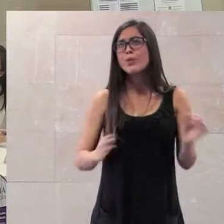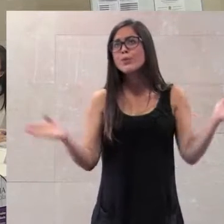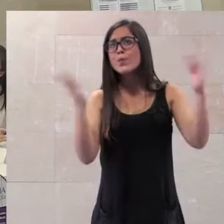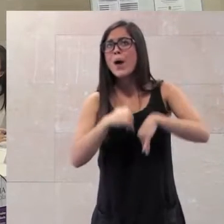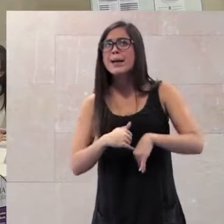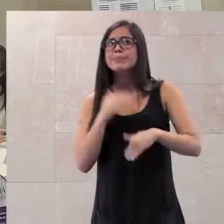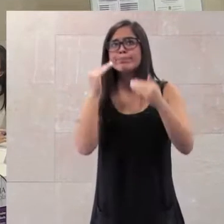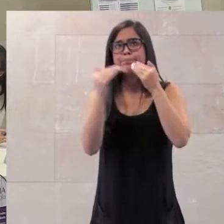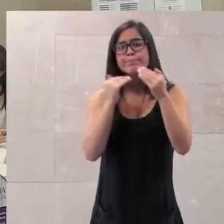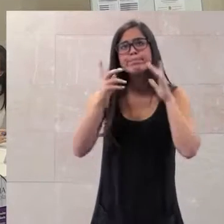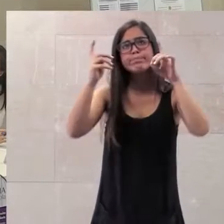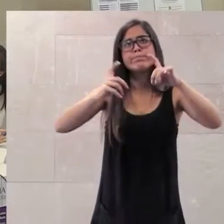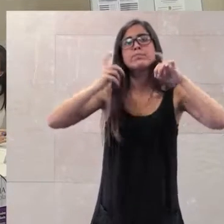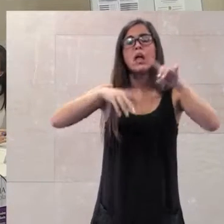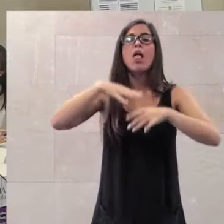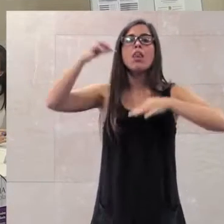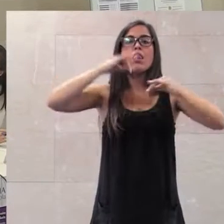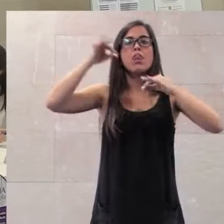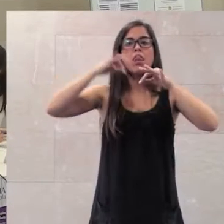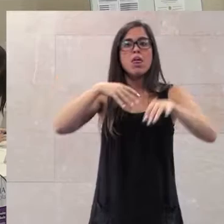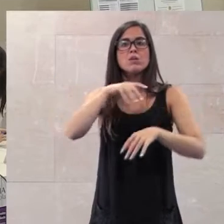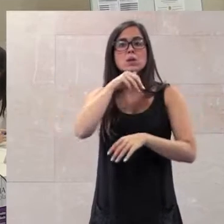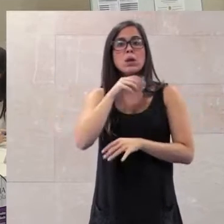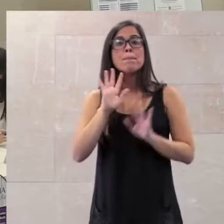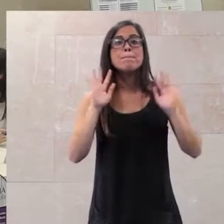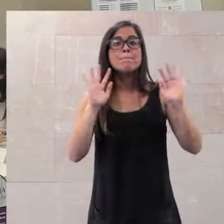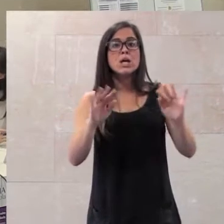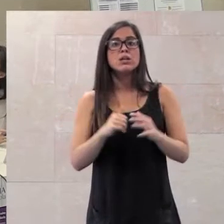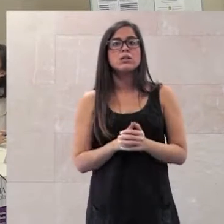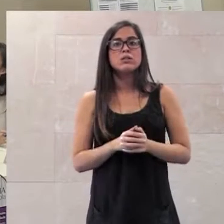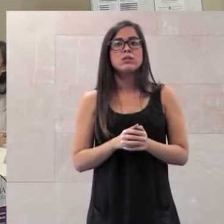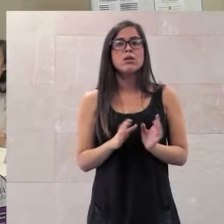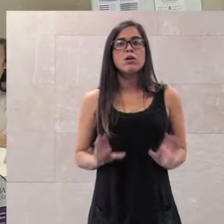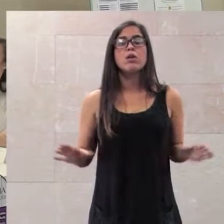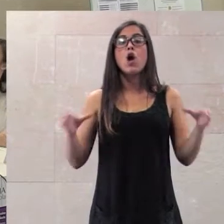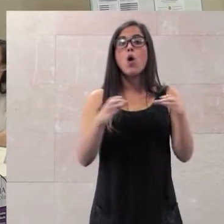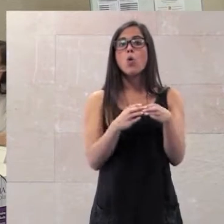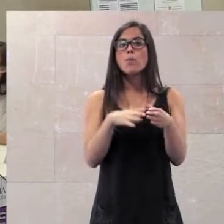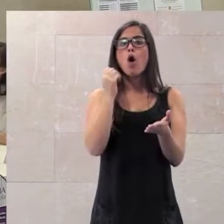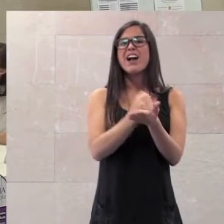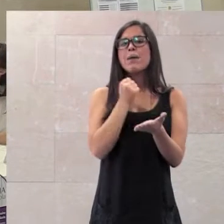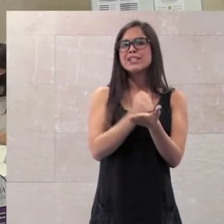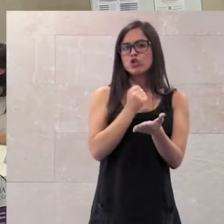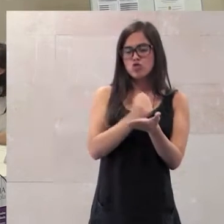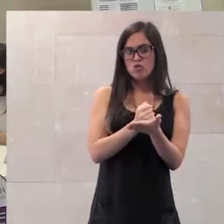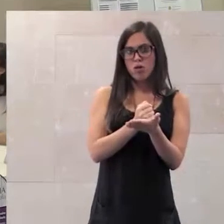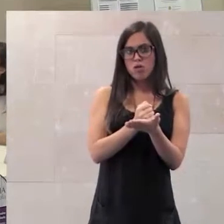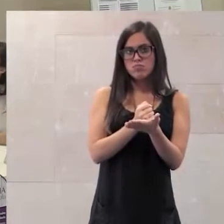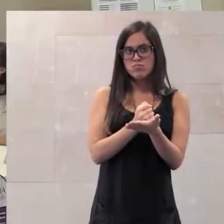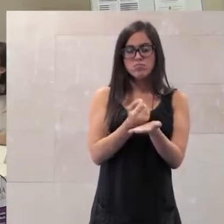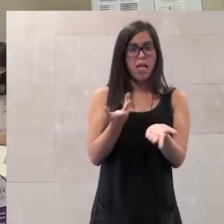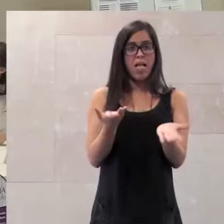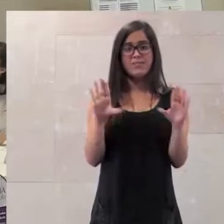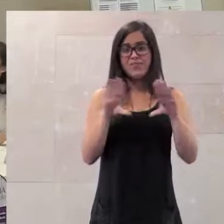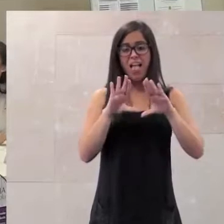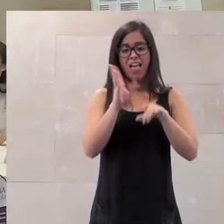etc. No voy a entrar al detalle, pero bueno, así como grupos están las Caprichosas, que son un grupo de clan feminista,